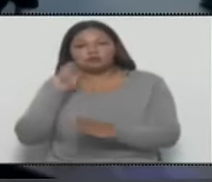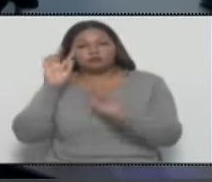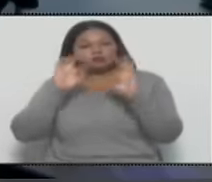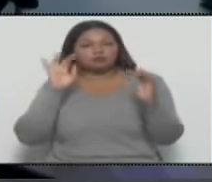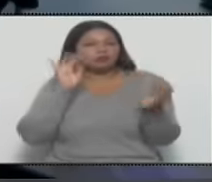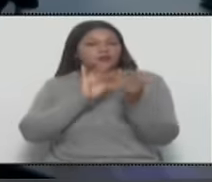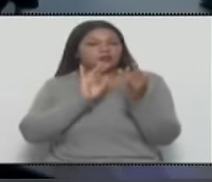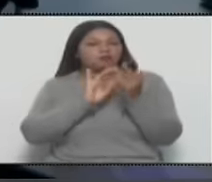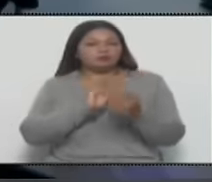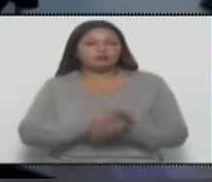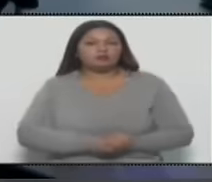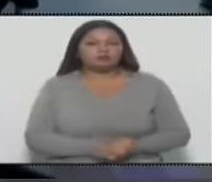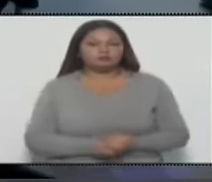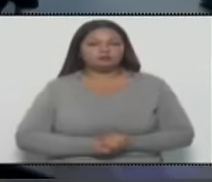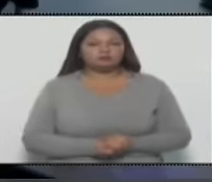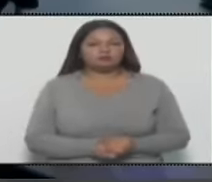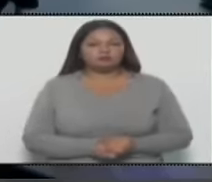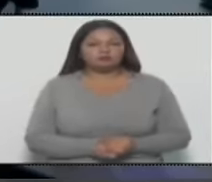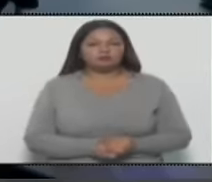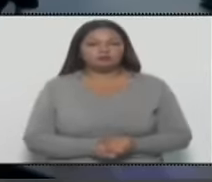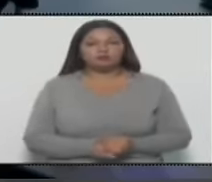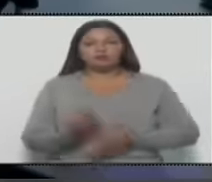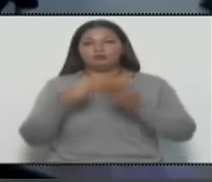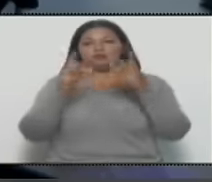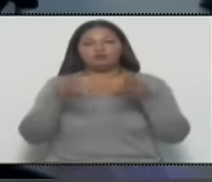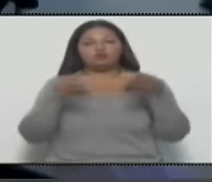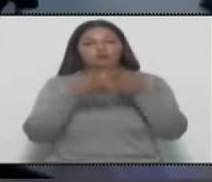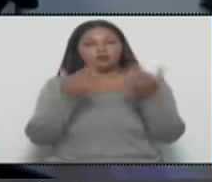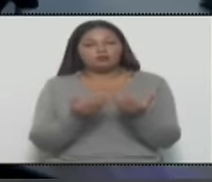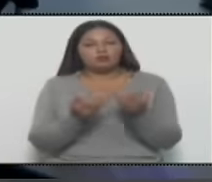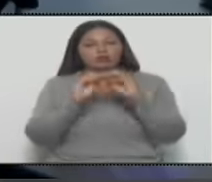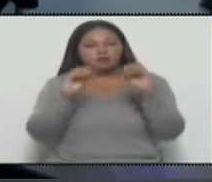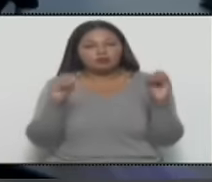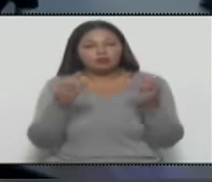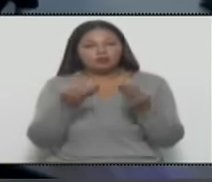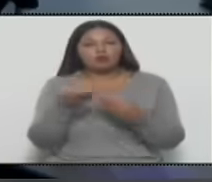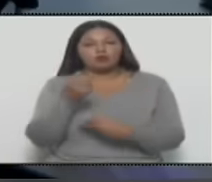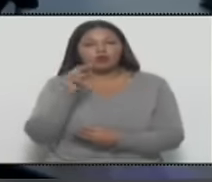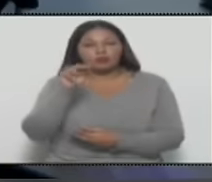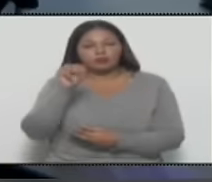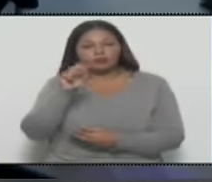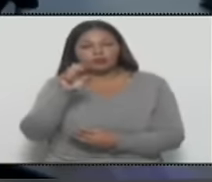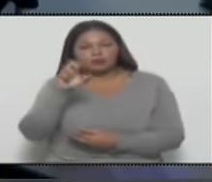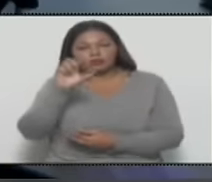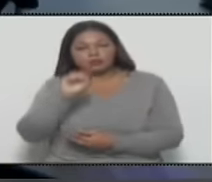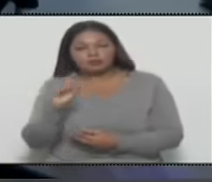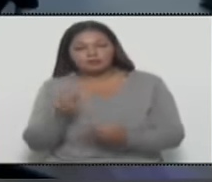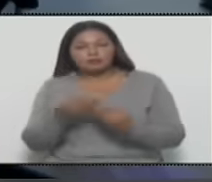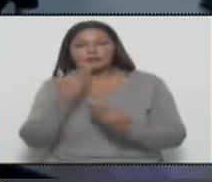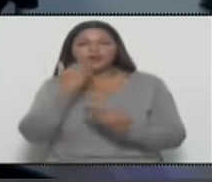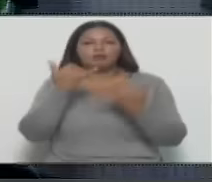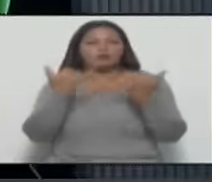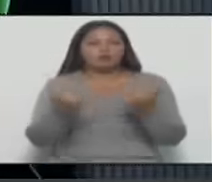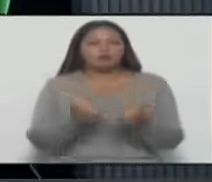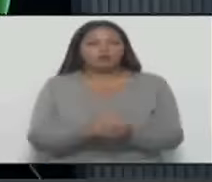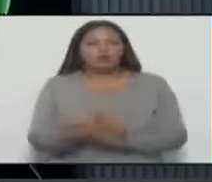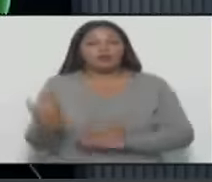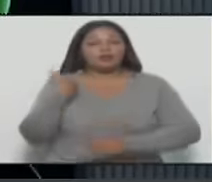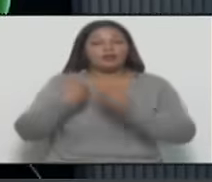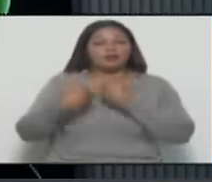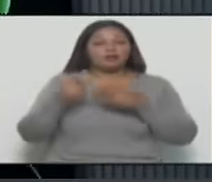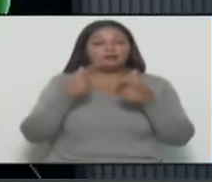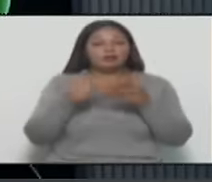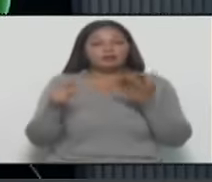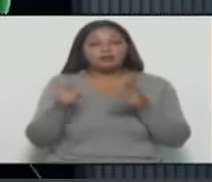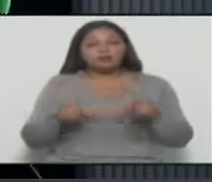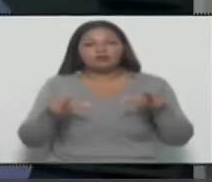directo, donde plataformas alquiladas como .NET pueden generar peticiones o ataques a las plataformas,